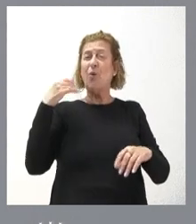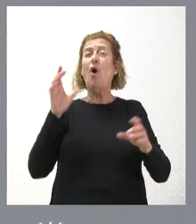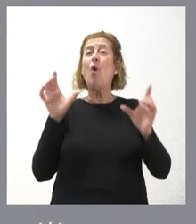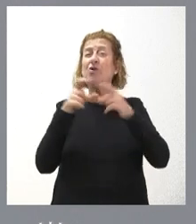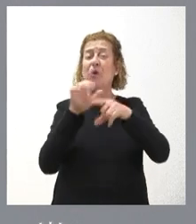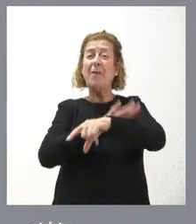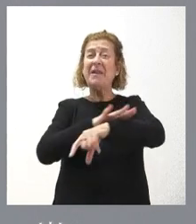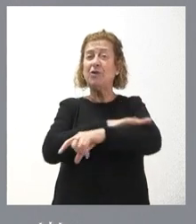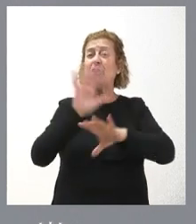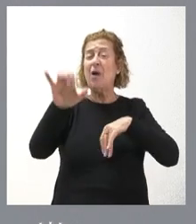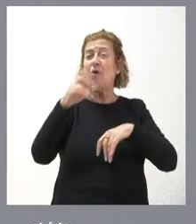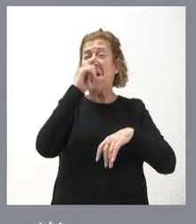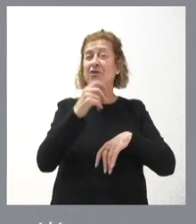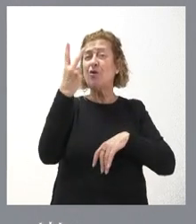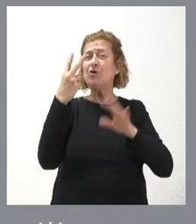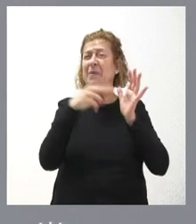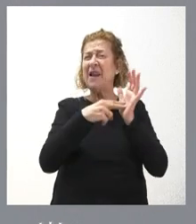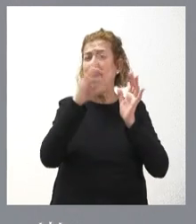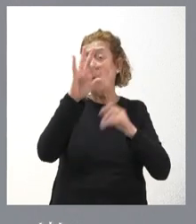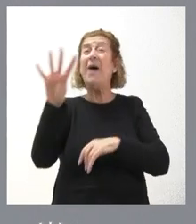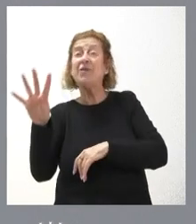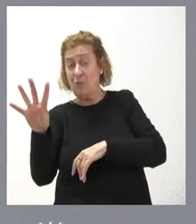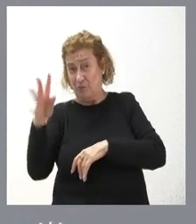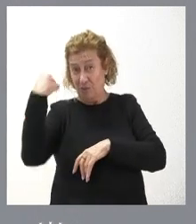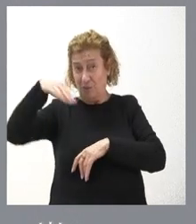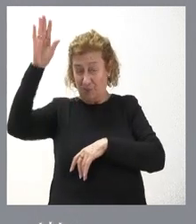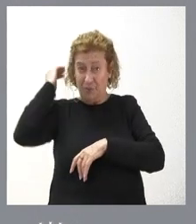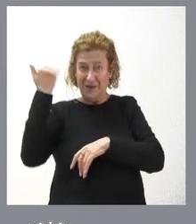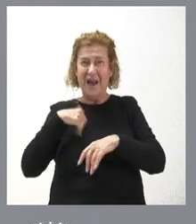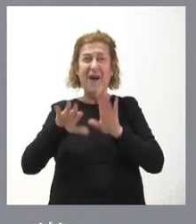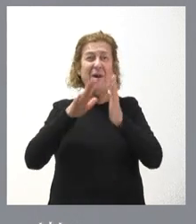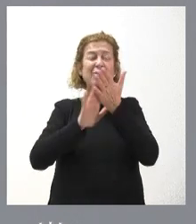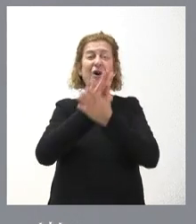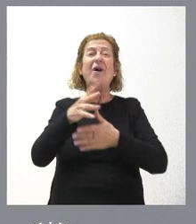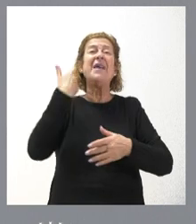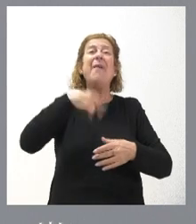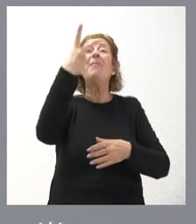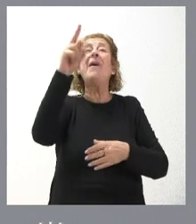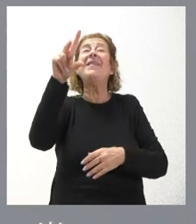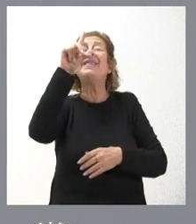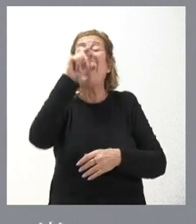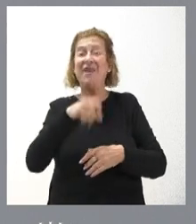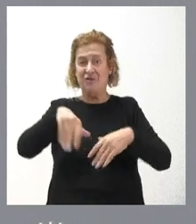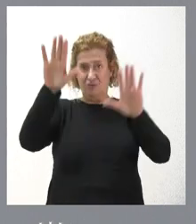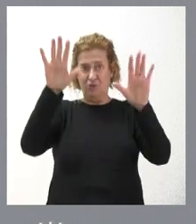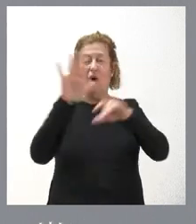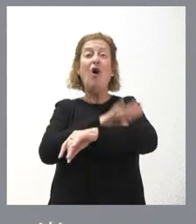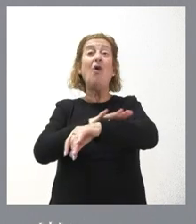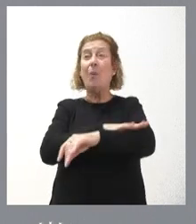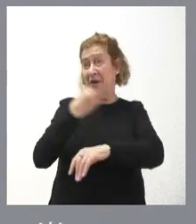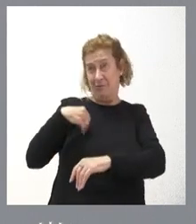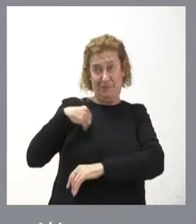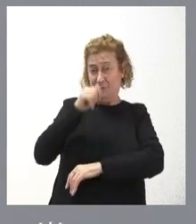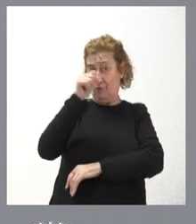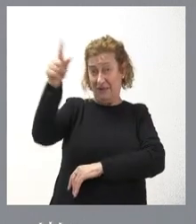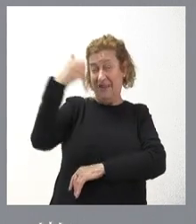León el año 20 2004 ahora Estamos Pando el año 2024 pasó 20 años el partido que gobierna es el mismo 20